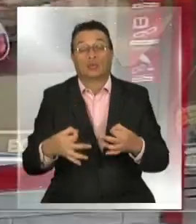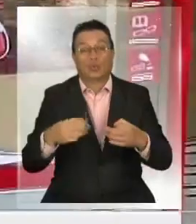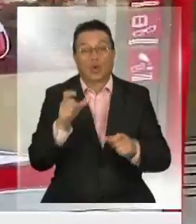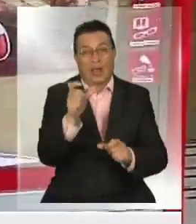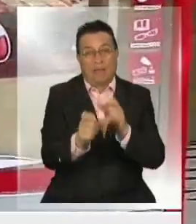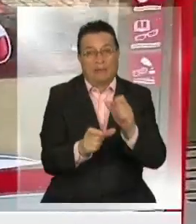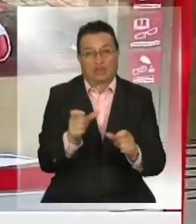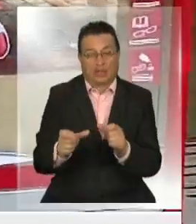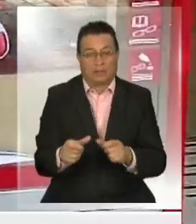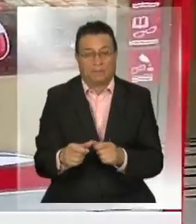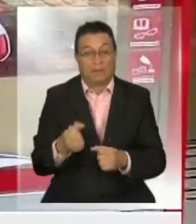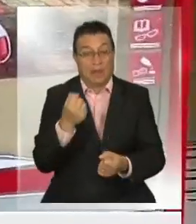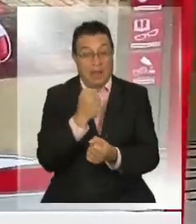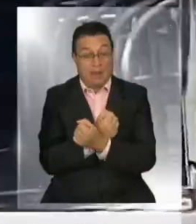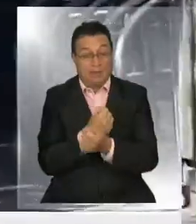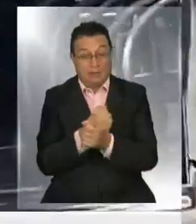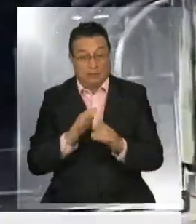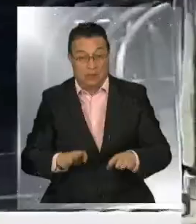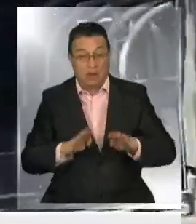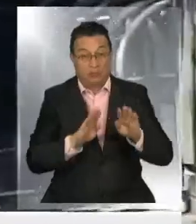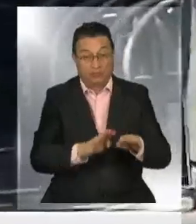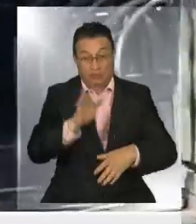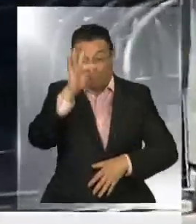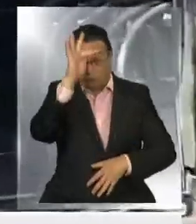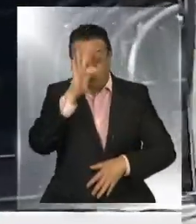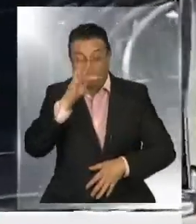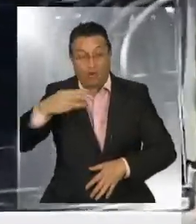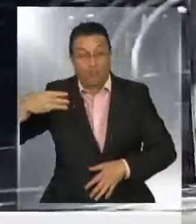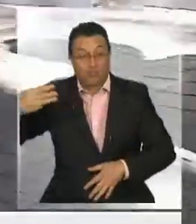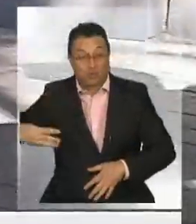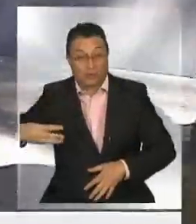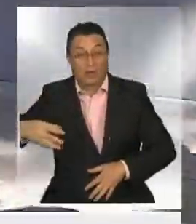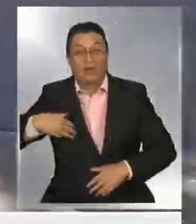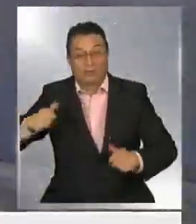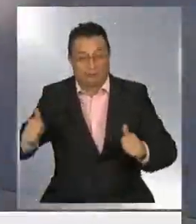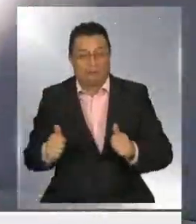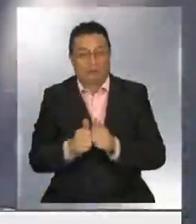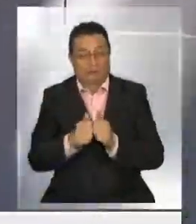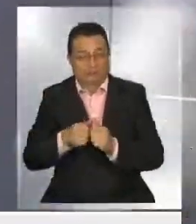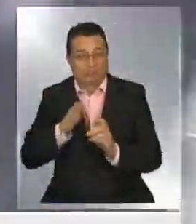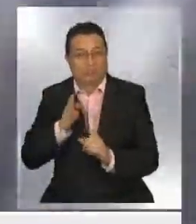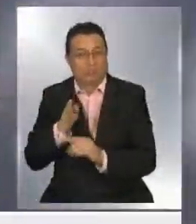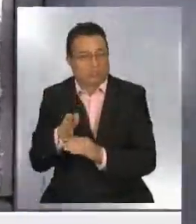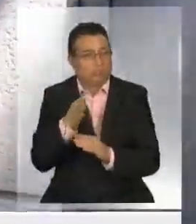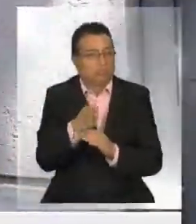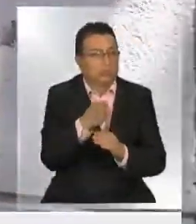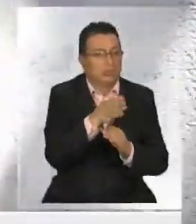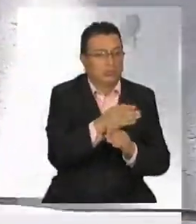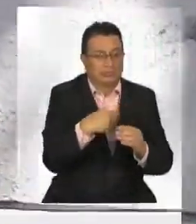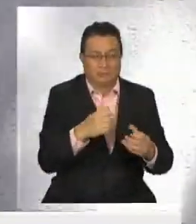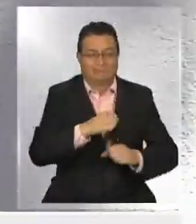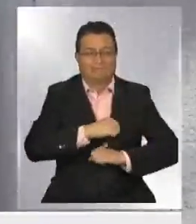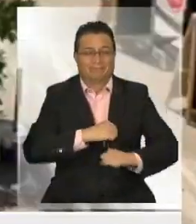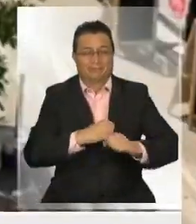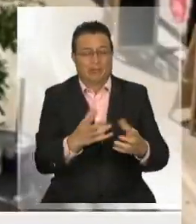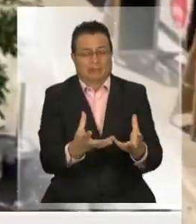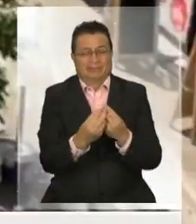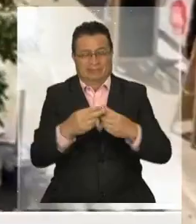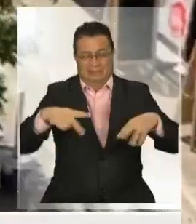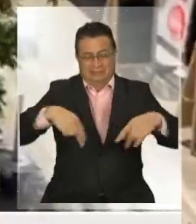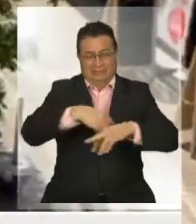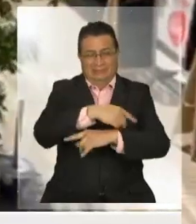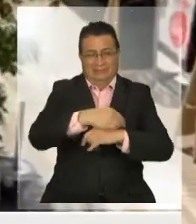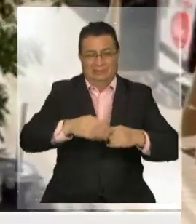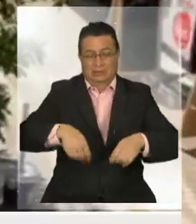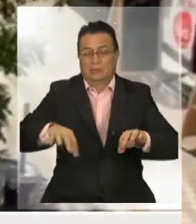personas. Carabineros, con el apoyo de funcionarios municipales, intensificarán sus rondas preventivas para evitar el copamiento de las veredas con